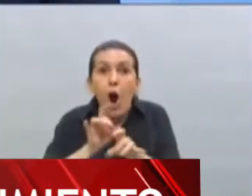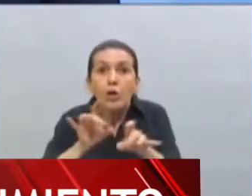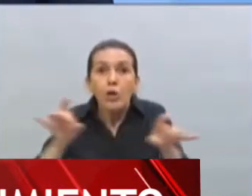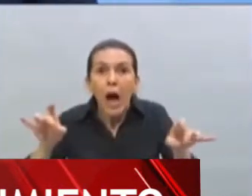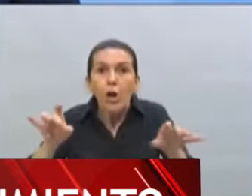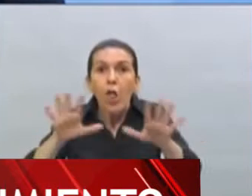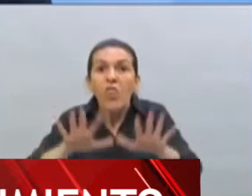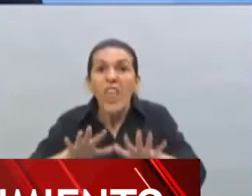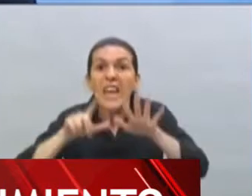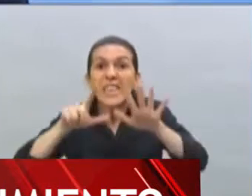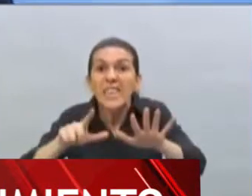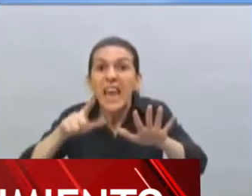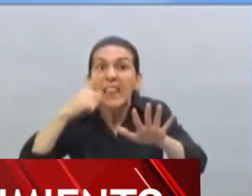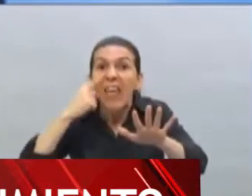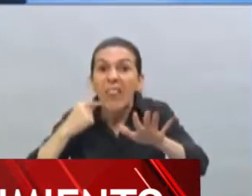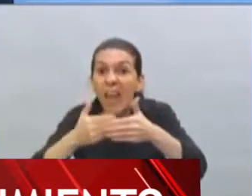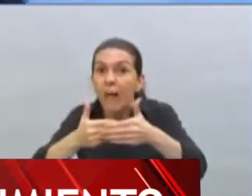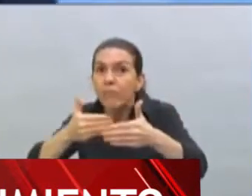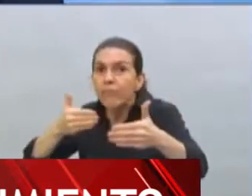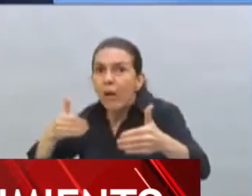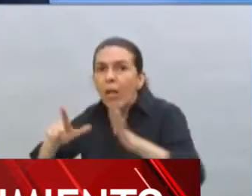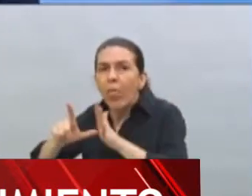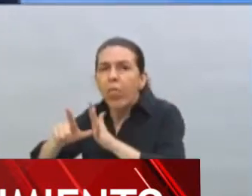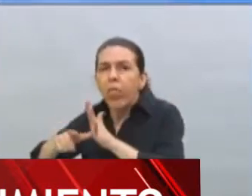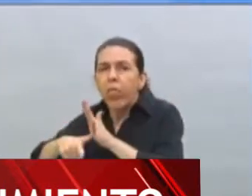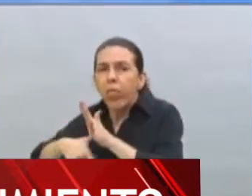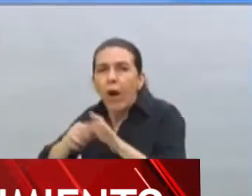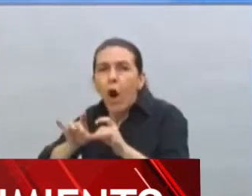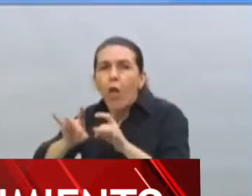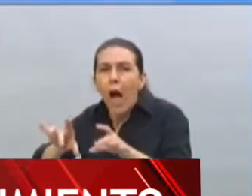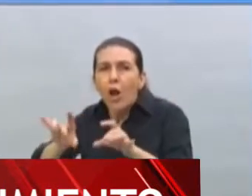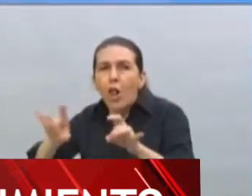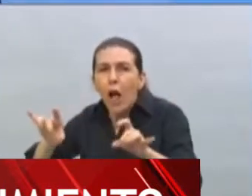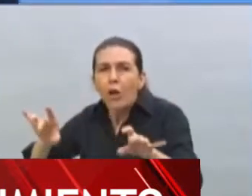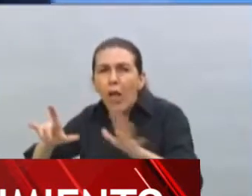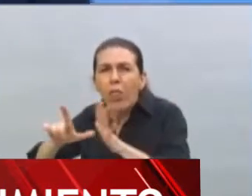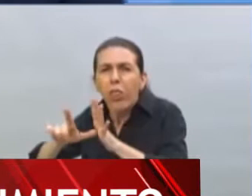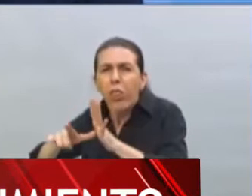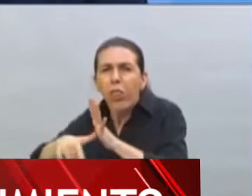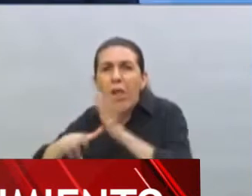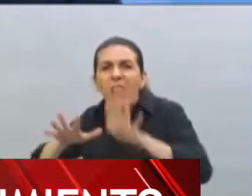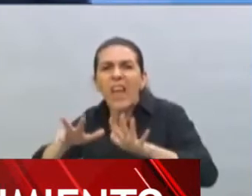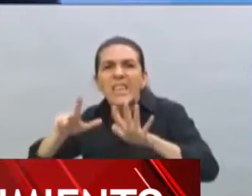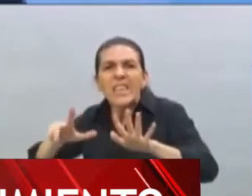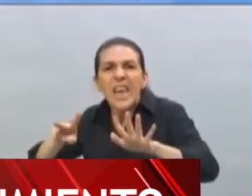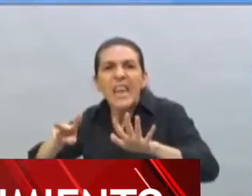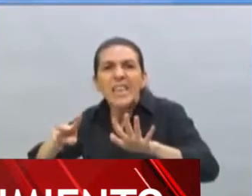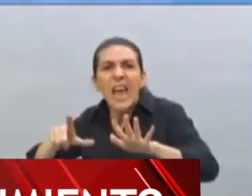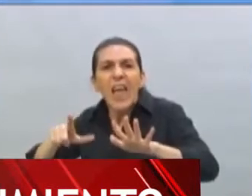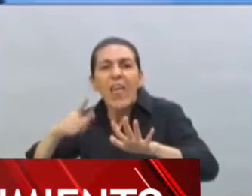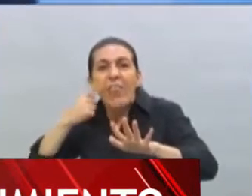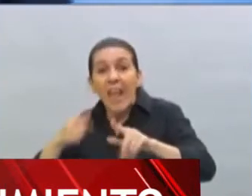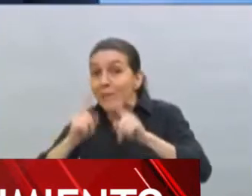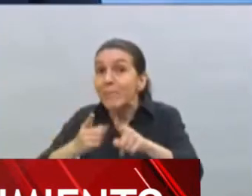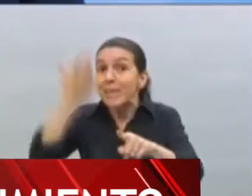esparcimiento. En cuanto a las condiciones, se indicó que serán en horario diurno, pero antes de las 20, sin alejarse más de 500 metros de